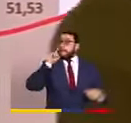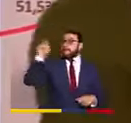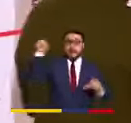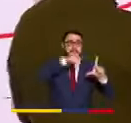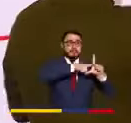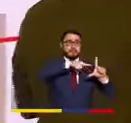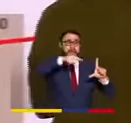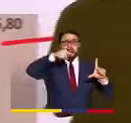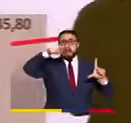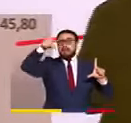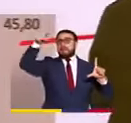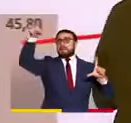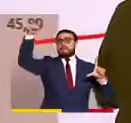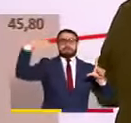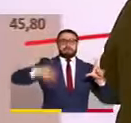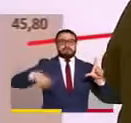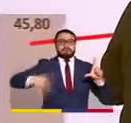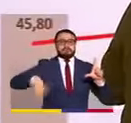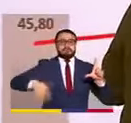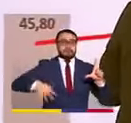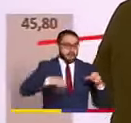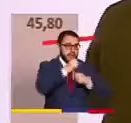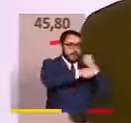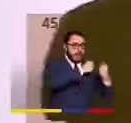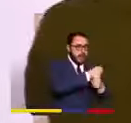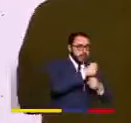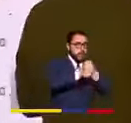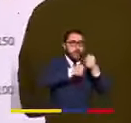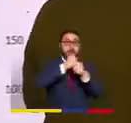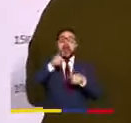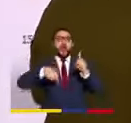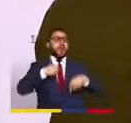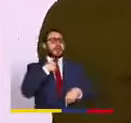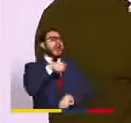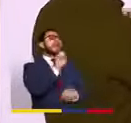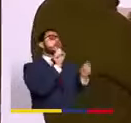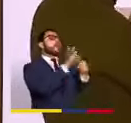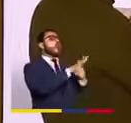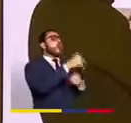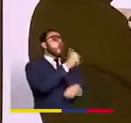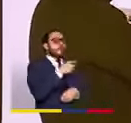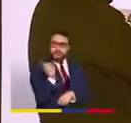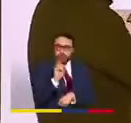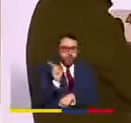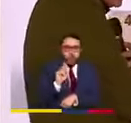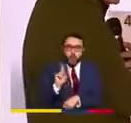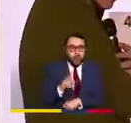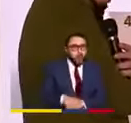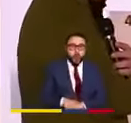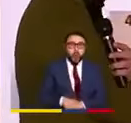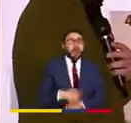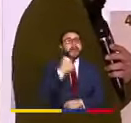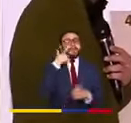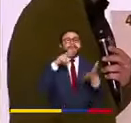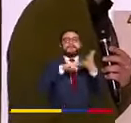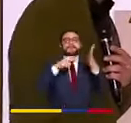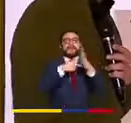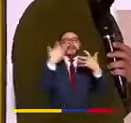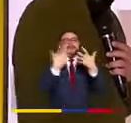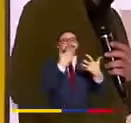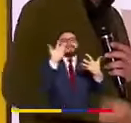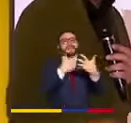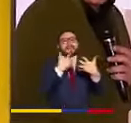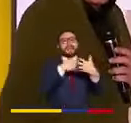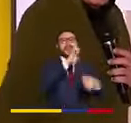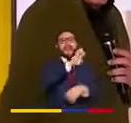Sube año tras año, porque pueden decirnos que aquí fue el COVID, etcétera. No, señores. Este es el sistema de las EPLCs